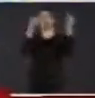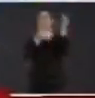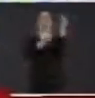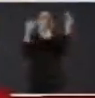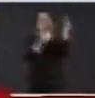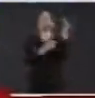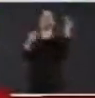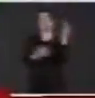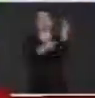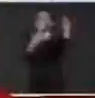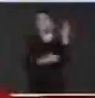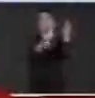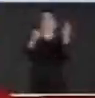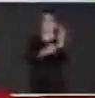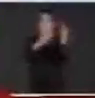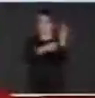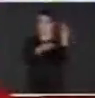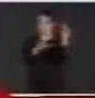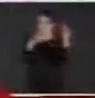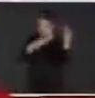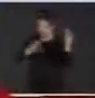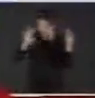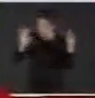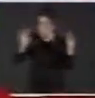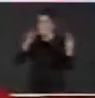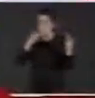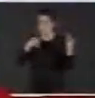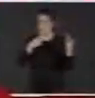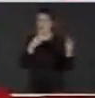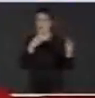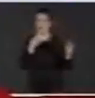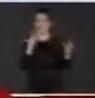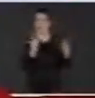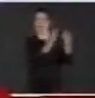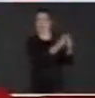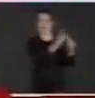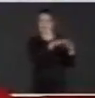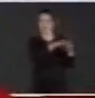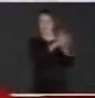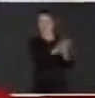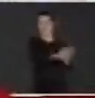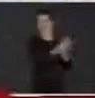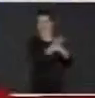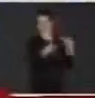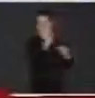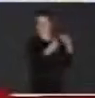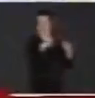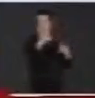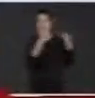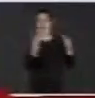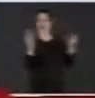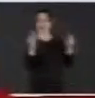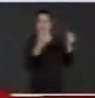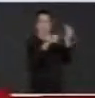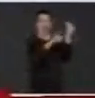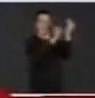vudú, vudú, vudú de bueno. Cuando quede con mi novia pa' que me haga guarrería, usaré a mi muñequito pa'